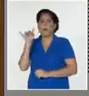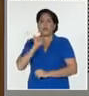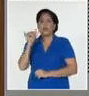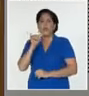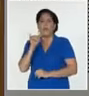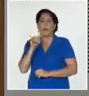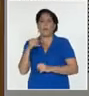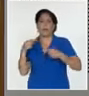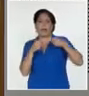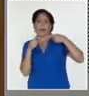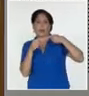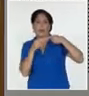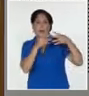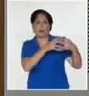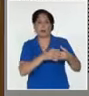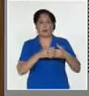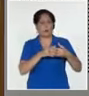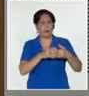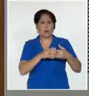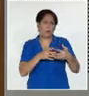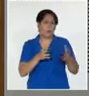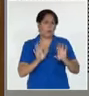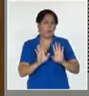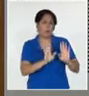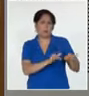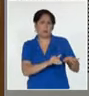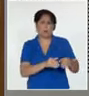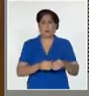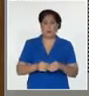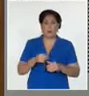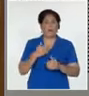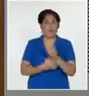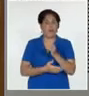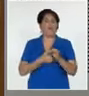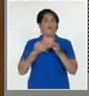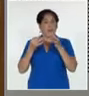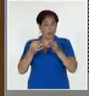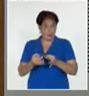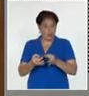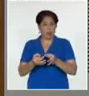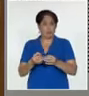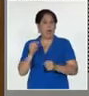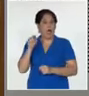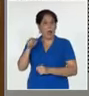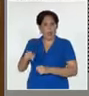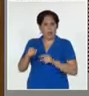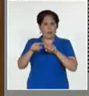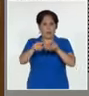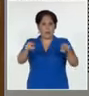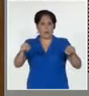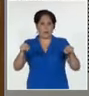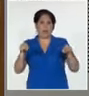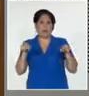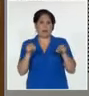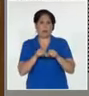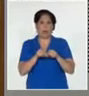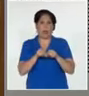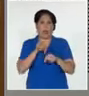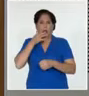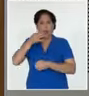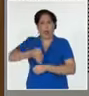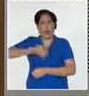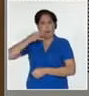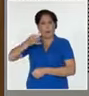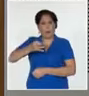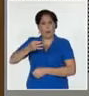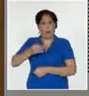enfrentar los desafíos actuales. La verdad la vimos brillar en esta sala con los pronunciamientos de casi todos